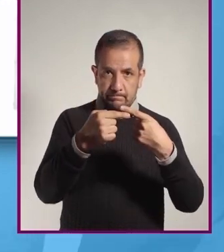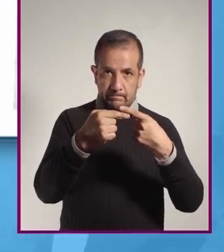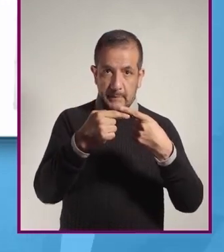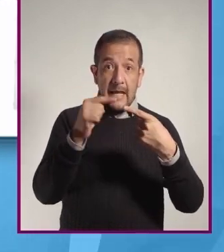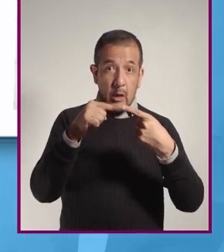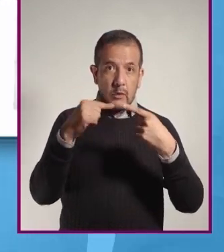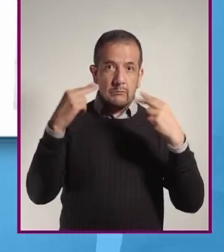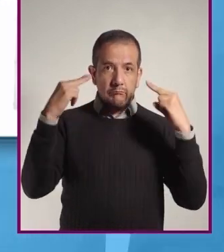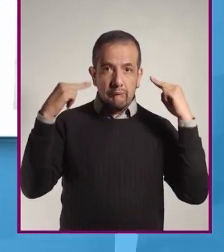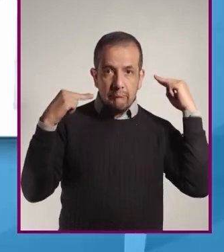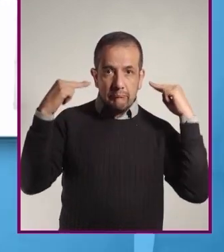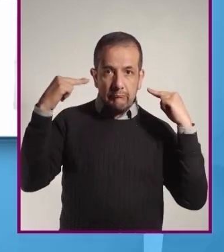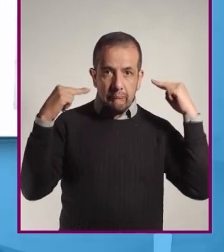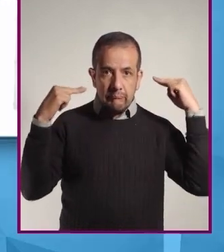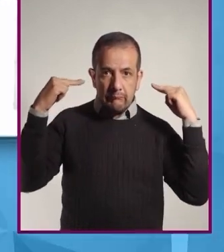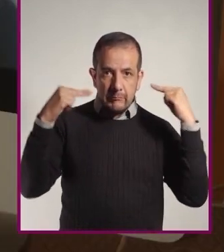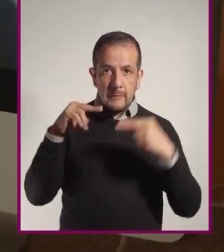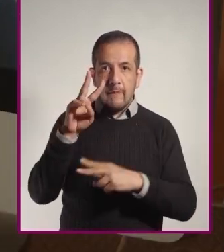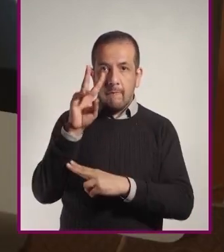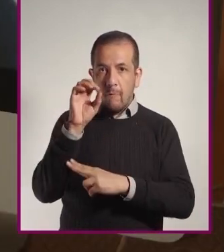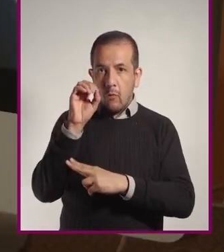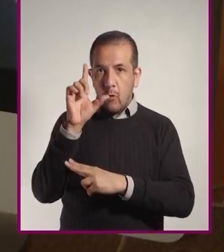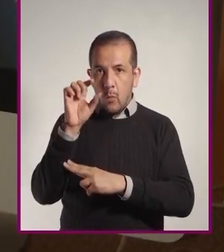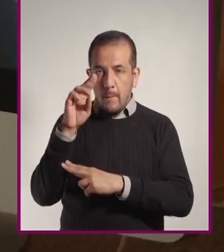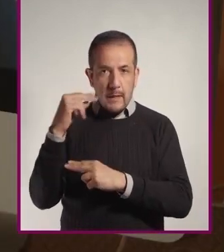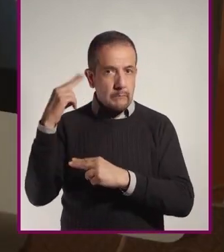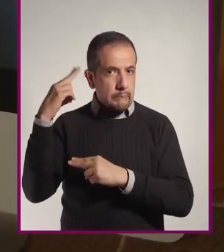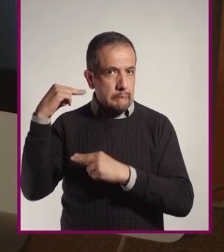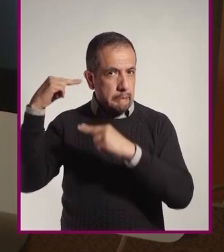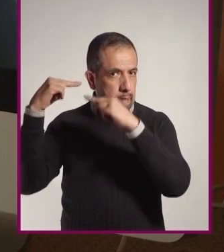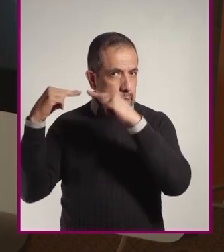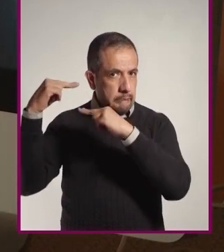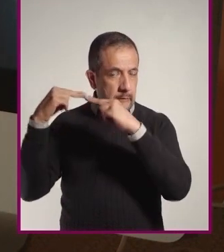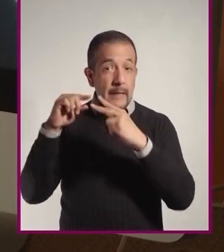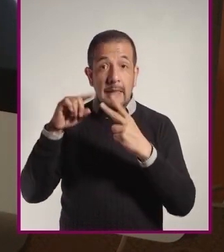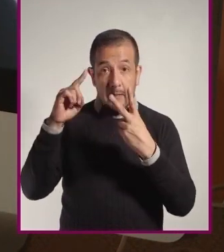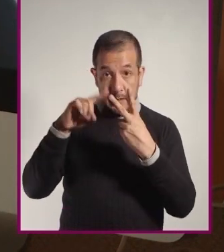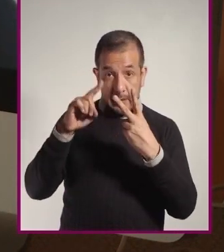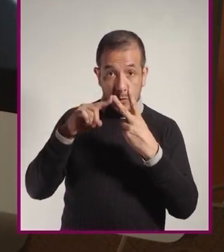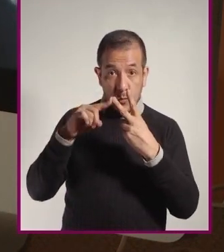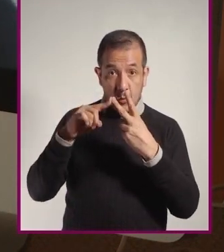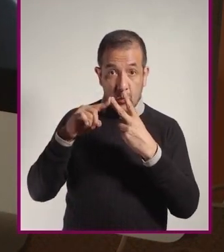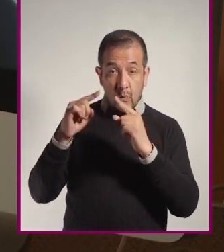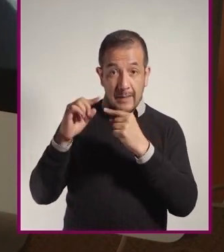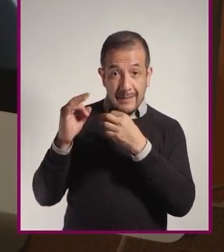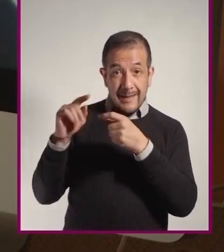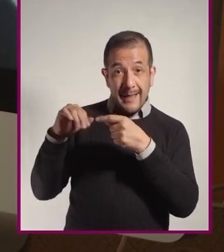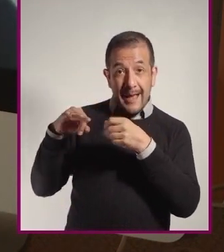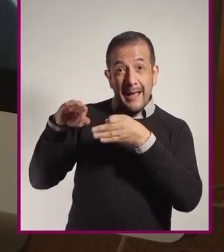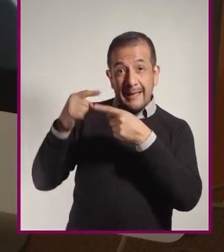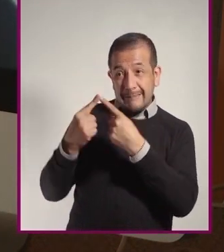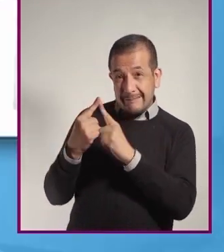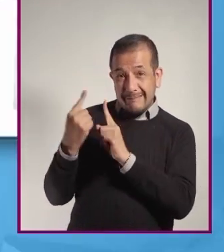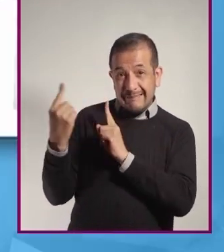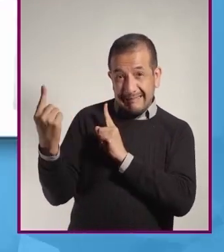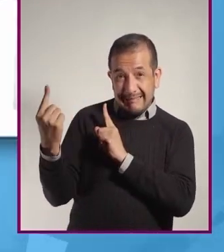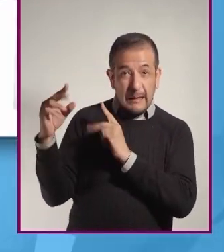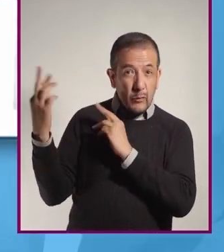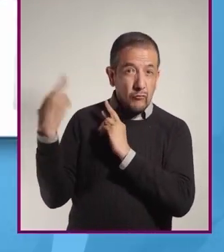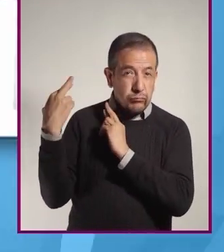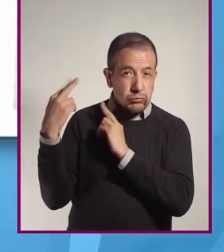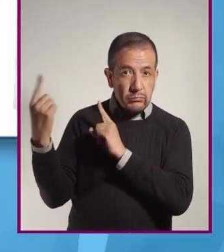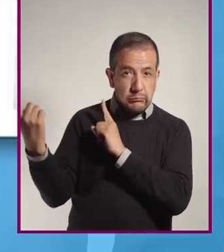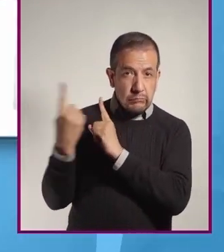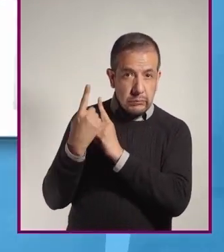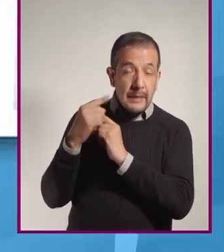los decibeles, o sea, el volumen como tal. La otra es la distancia a la que estamos de donde está el sonido y la otra es